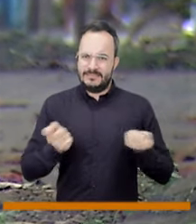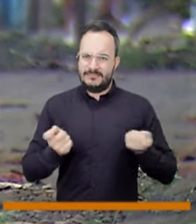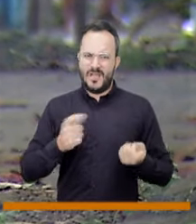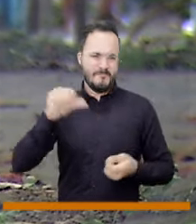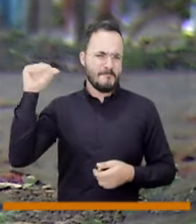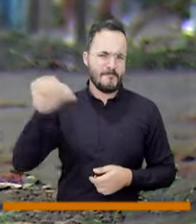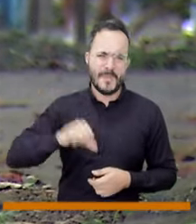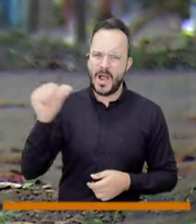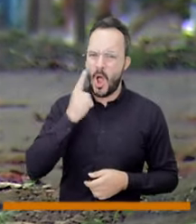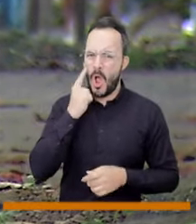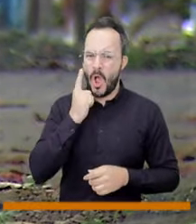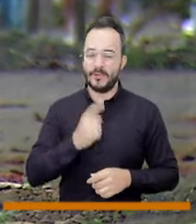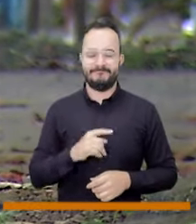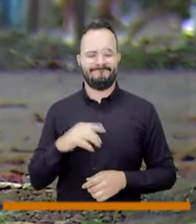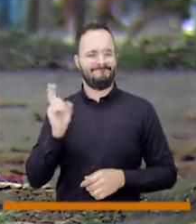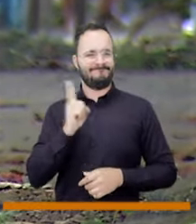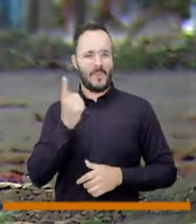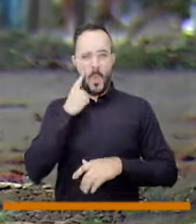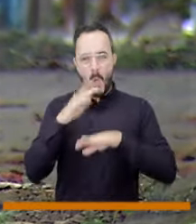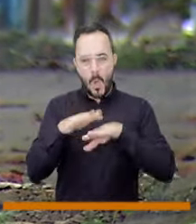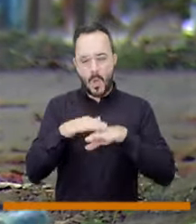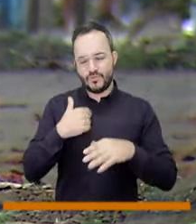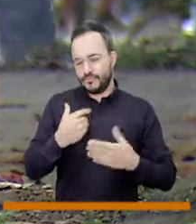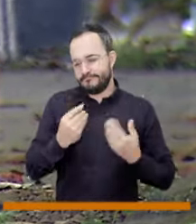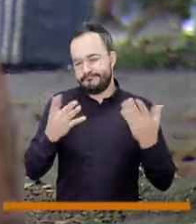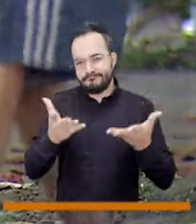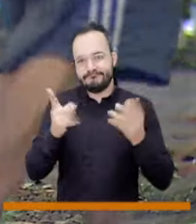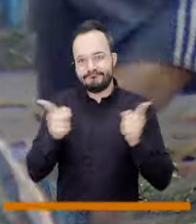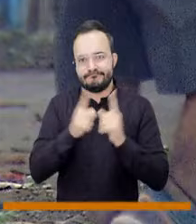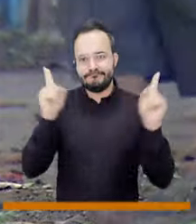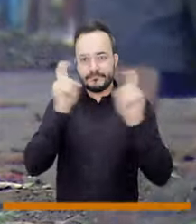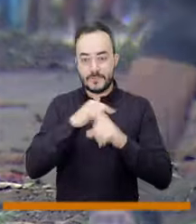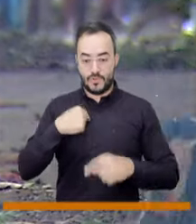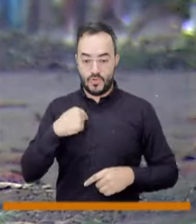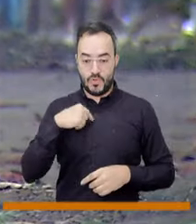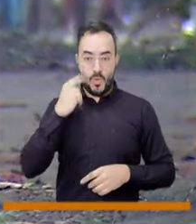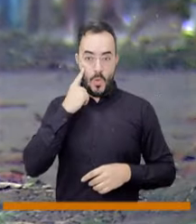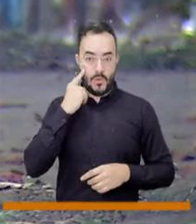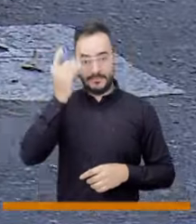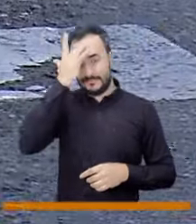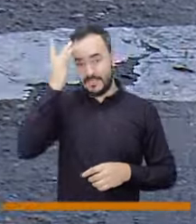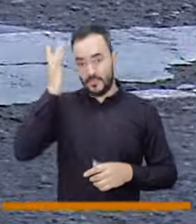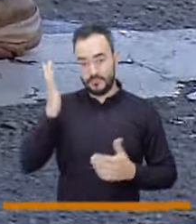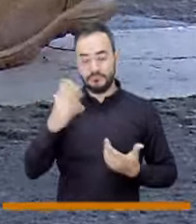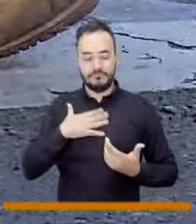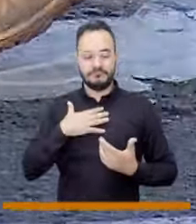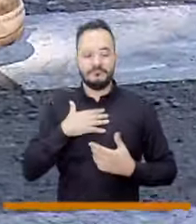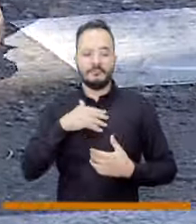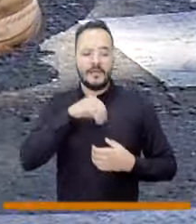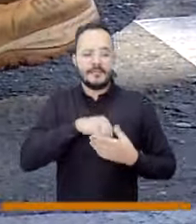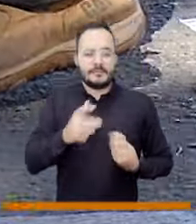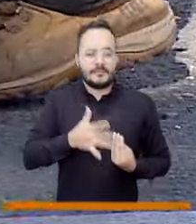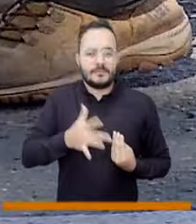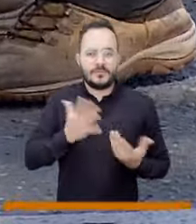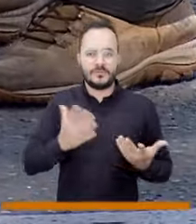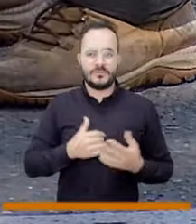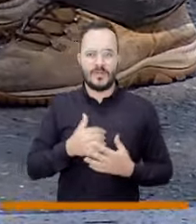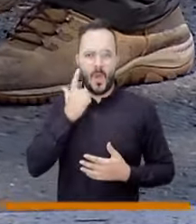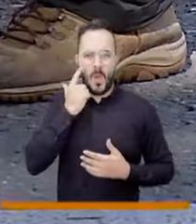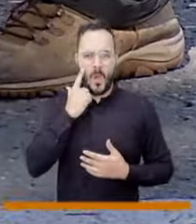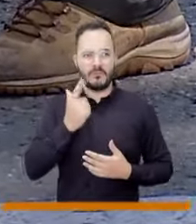puede decir acerca de eso? ¿Qué les puedo decir? No le entreguen la salud mental o del ánimo o del comportamiento, llamémosla